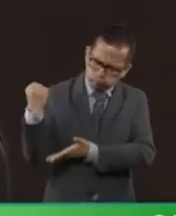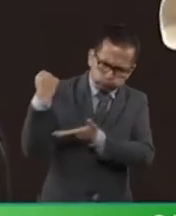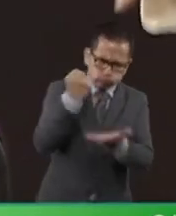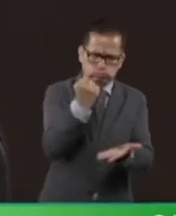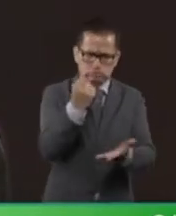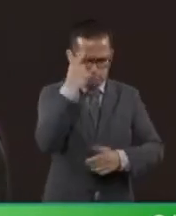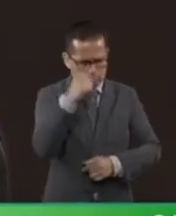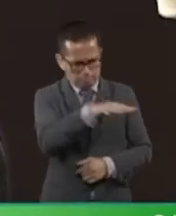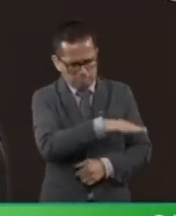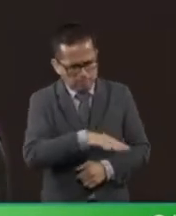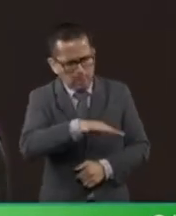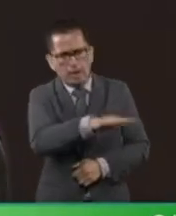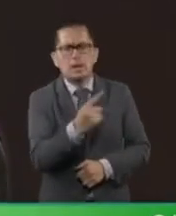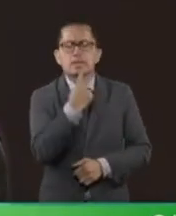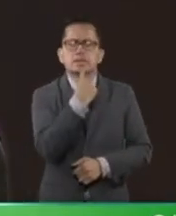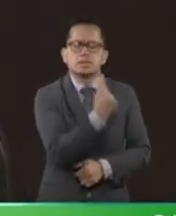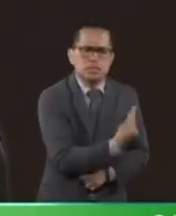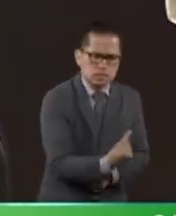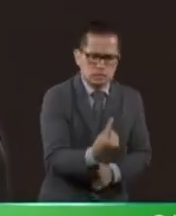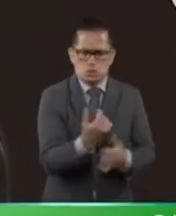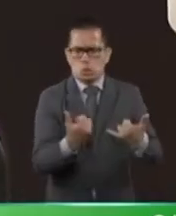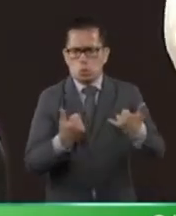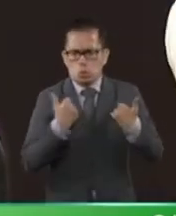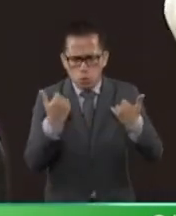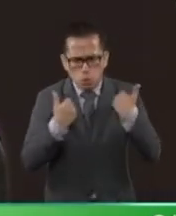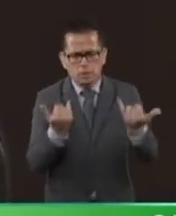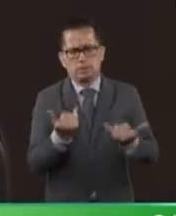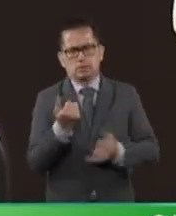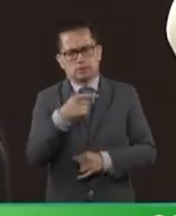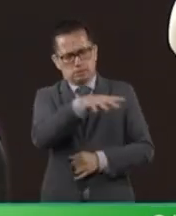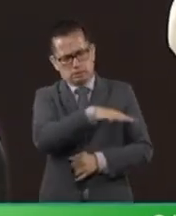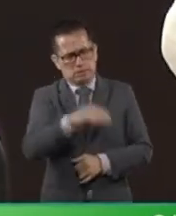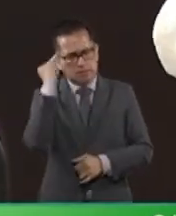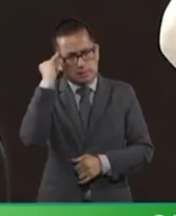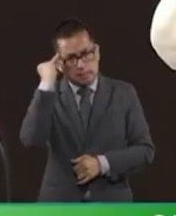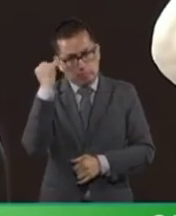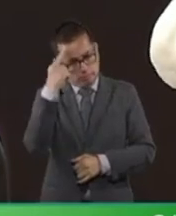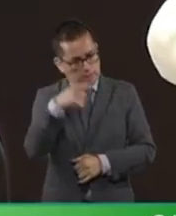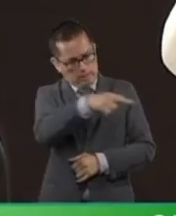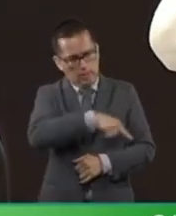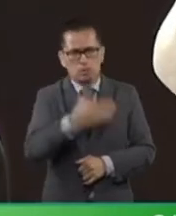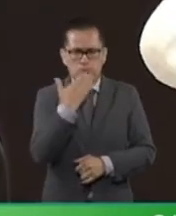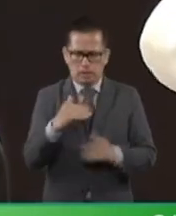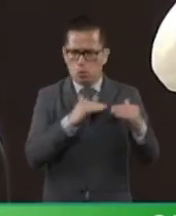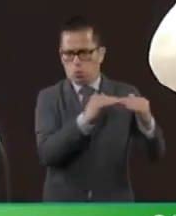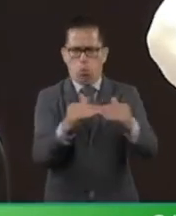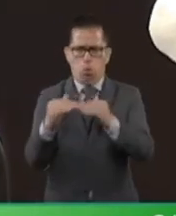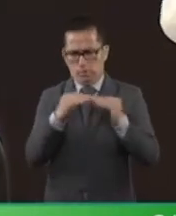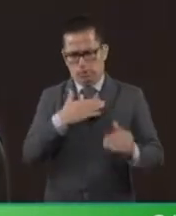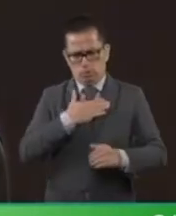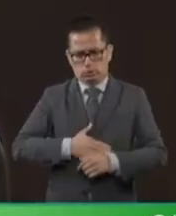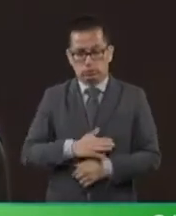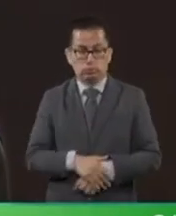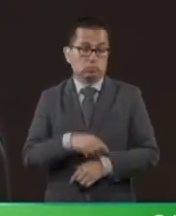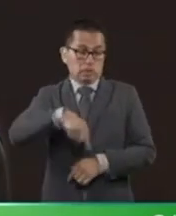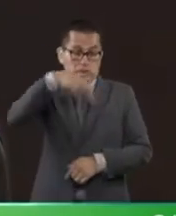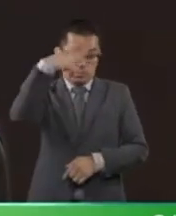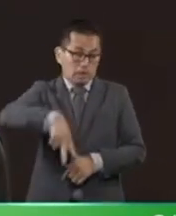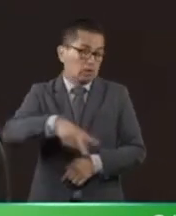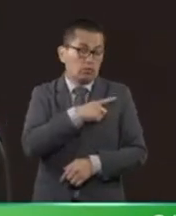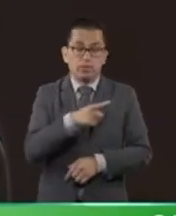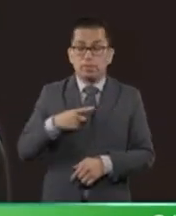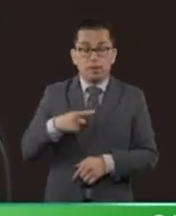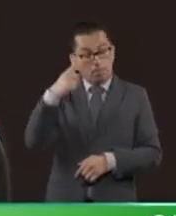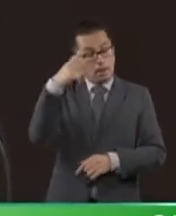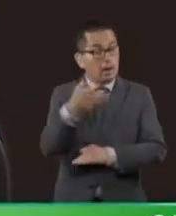las mujeres y las juventudes indígenas que claman justicia e igualdad real. Este es un país de todas y de todos. Muchas